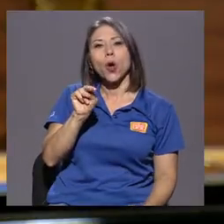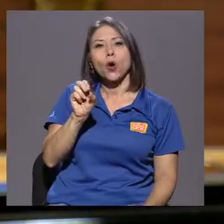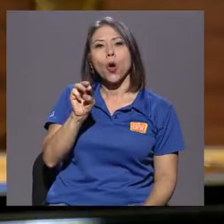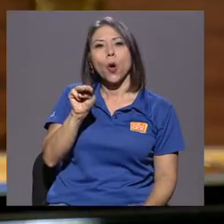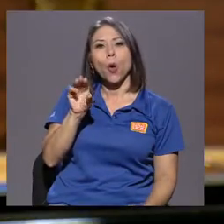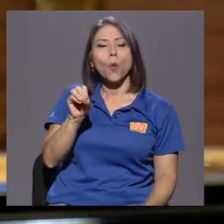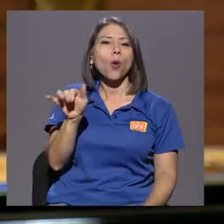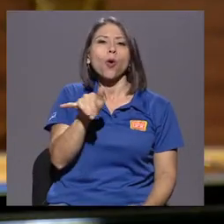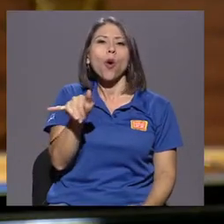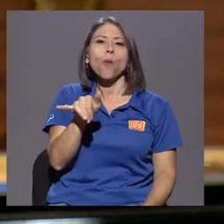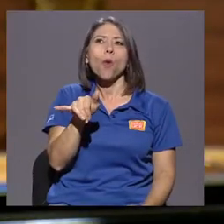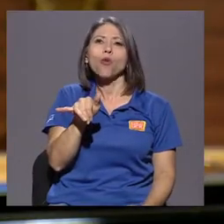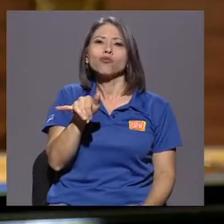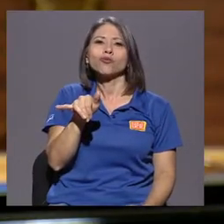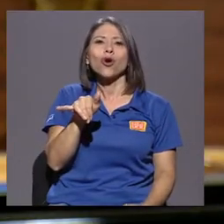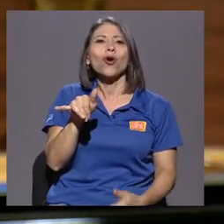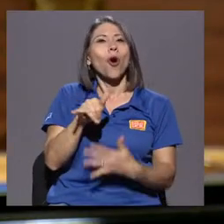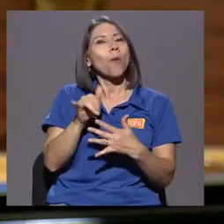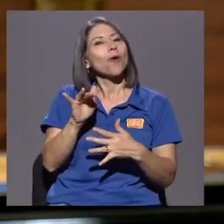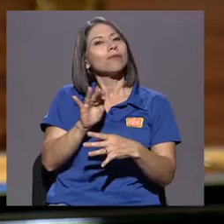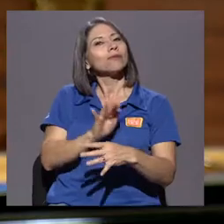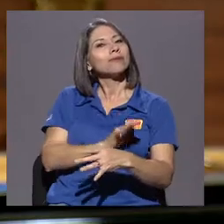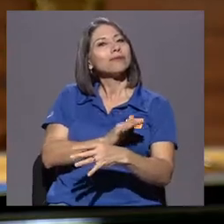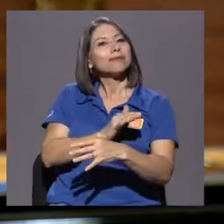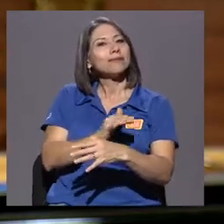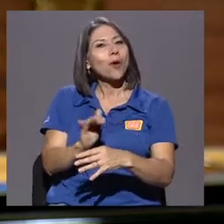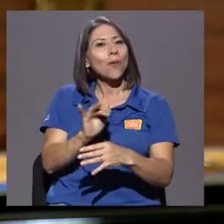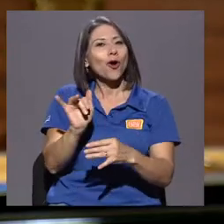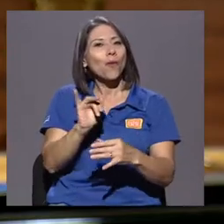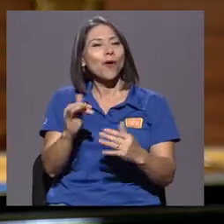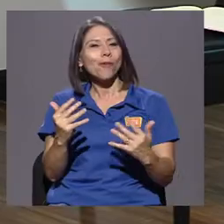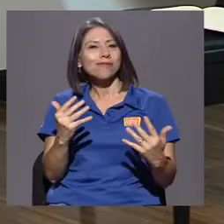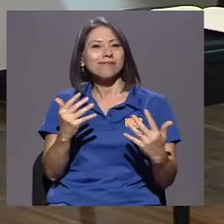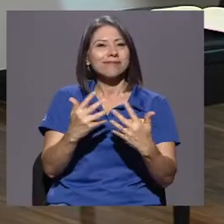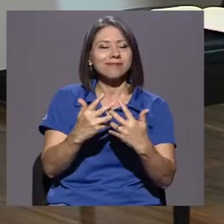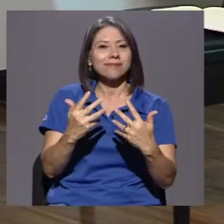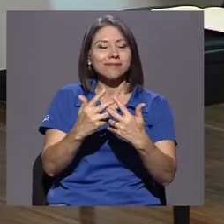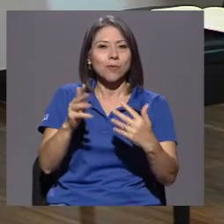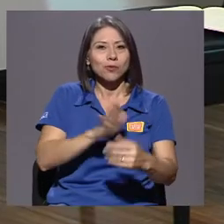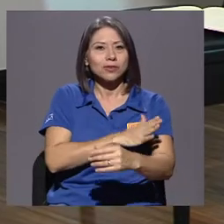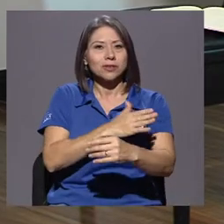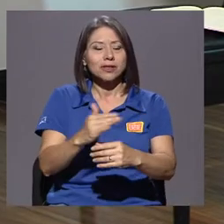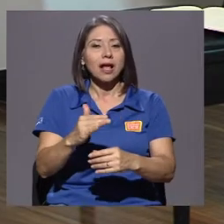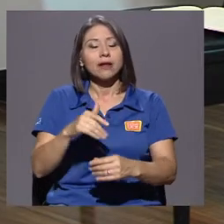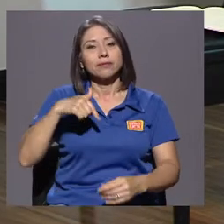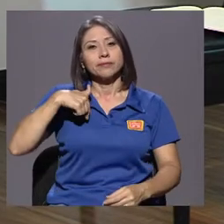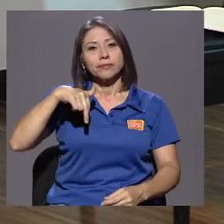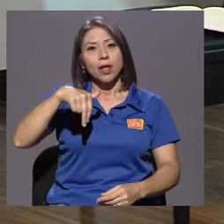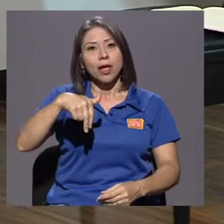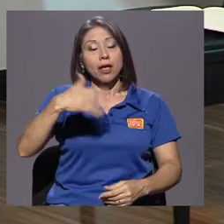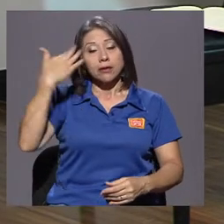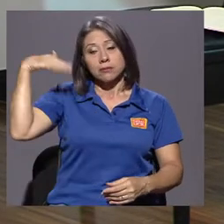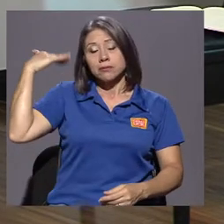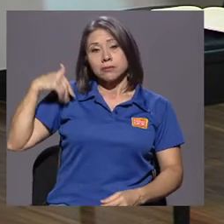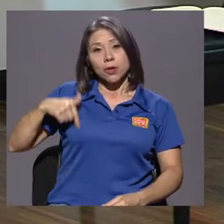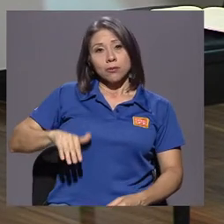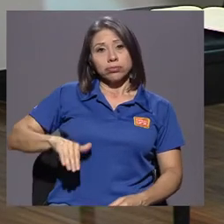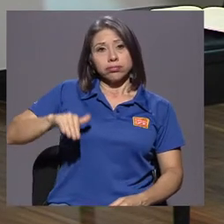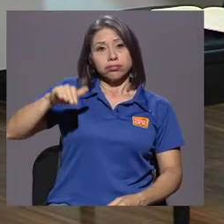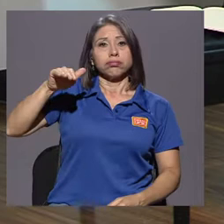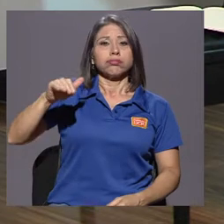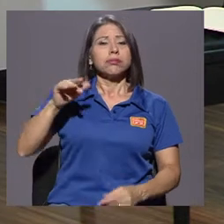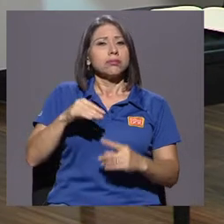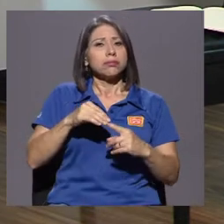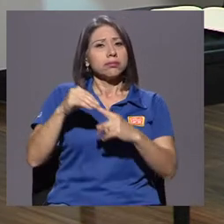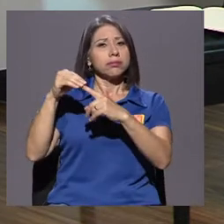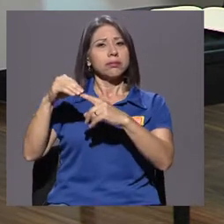como que es como un recreo musical verdad como de metrónomo fue una infancia muy muy peculiar pero yo nunca